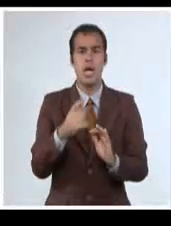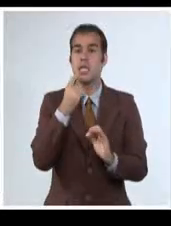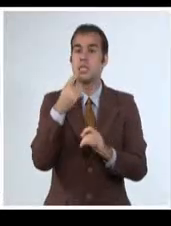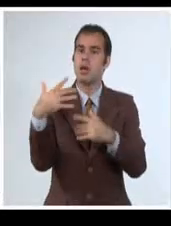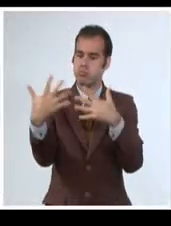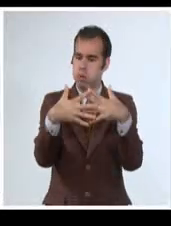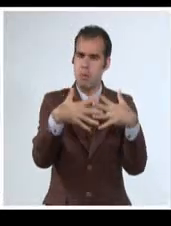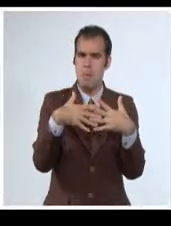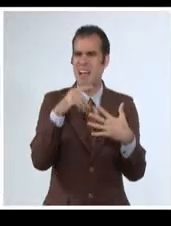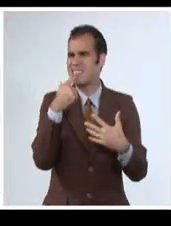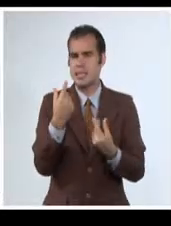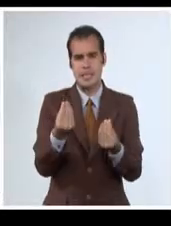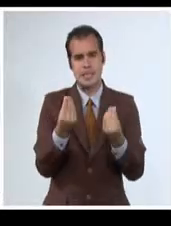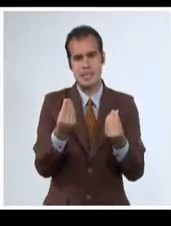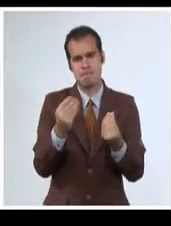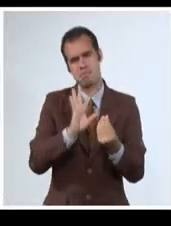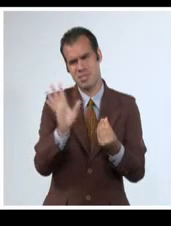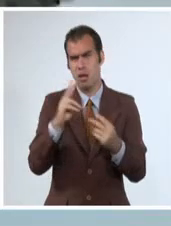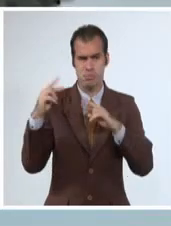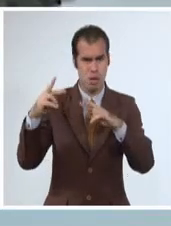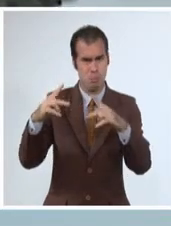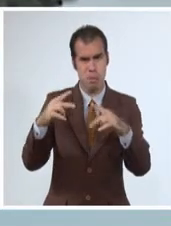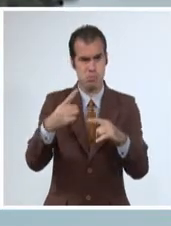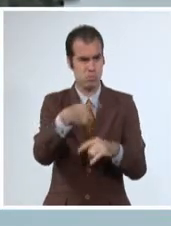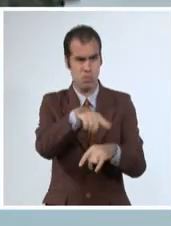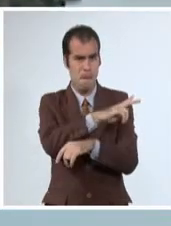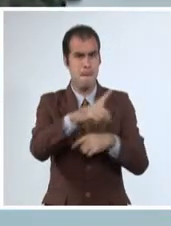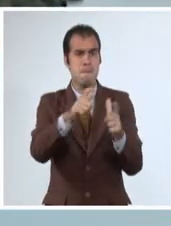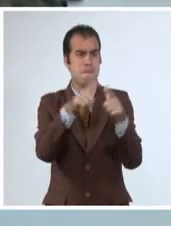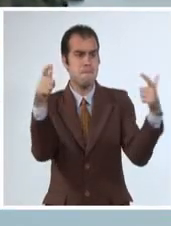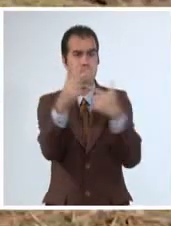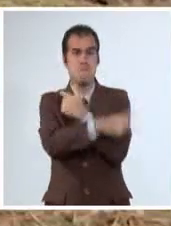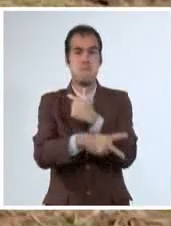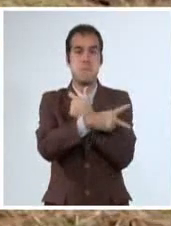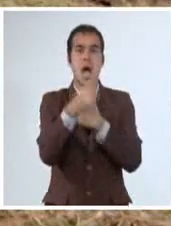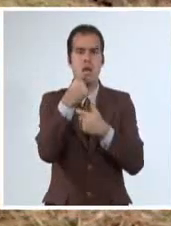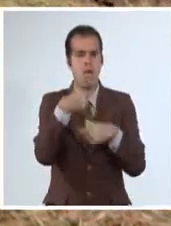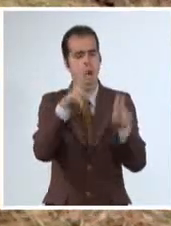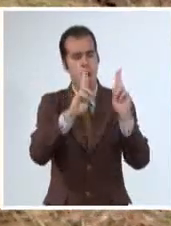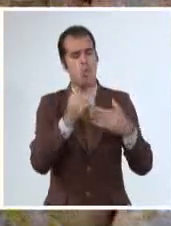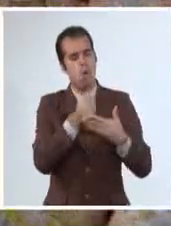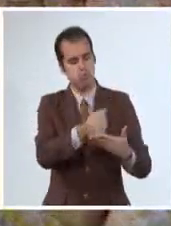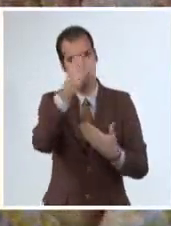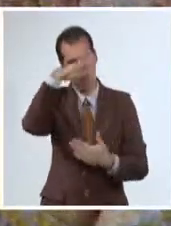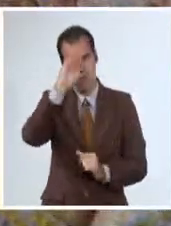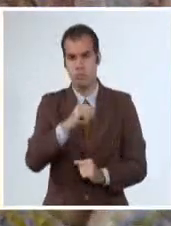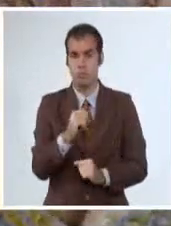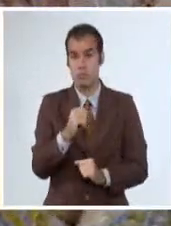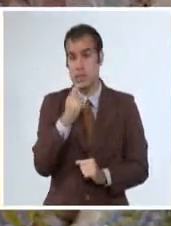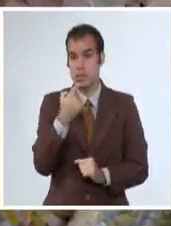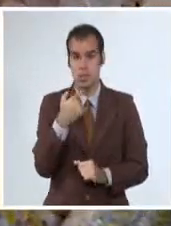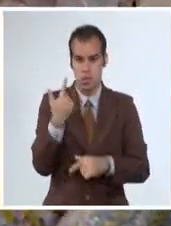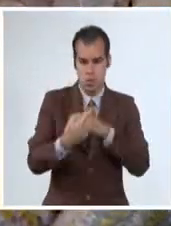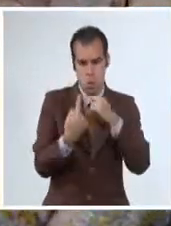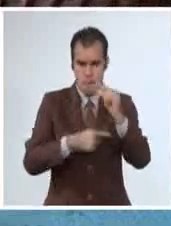sido desmoralizada muchas veces por el común consenso. ¿A dónde habría llegado este país sin muros confinándole el camino al